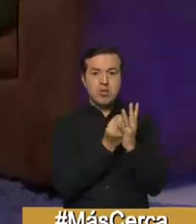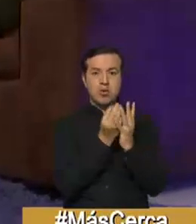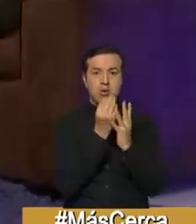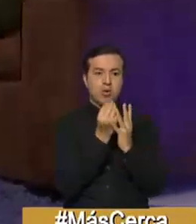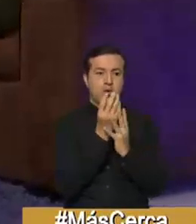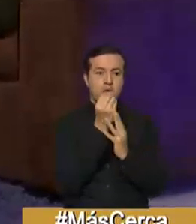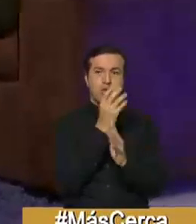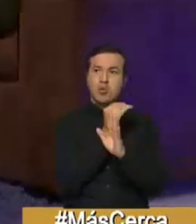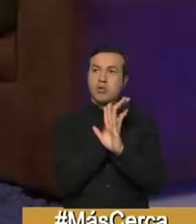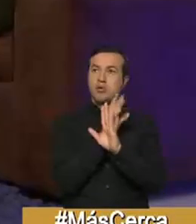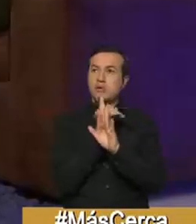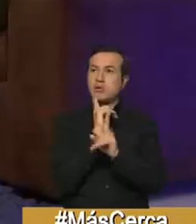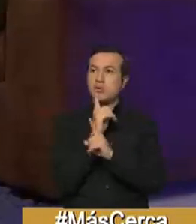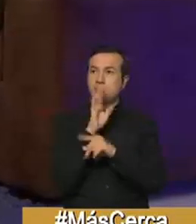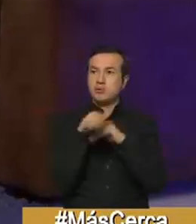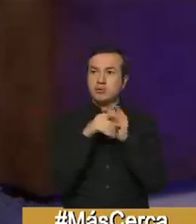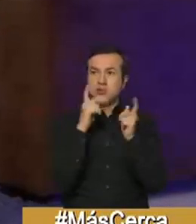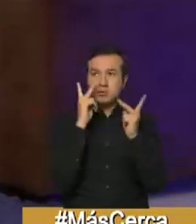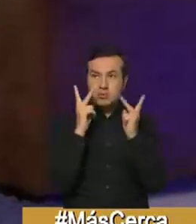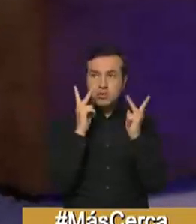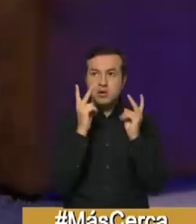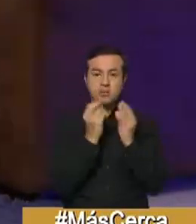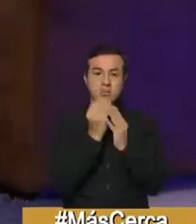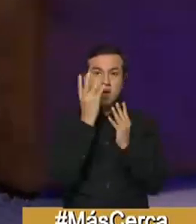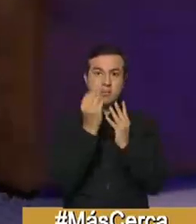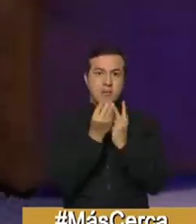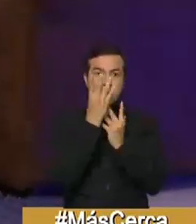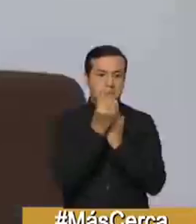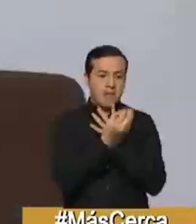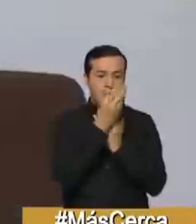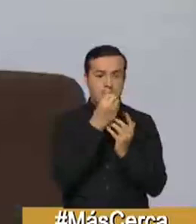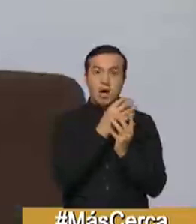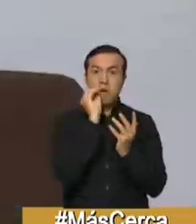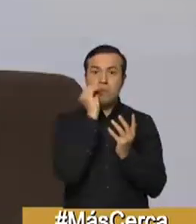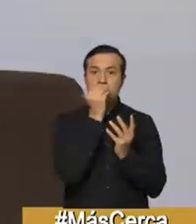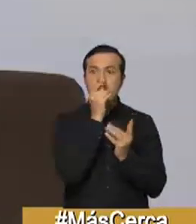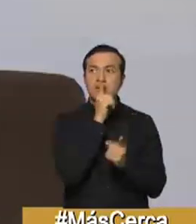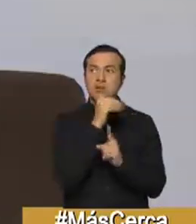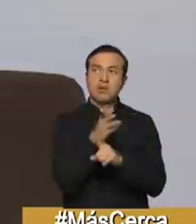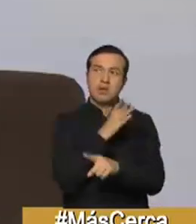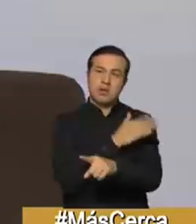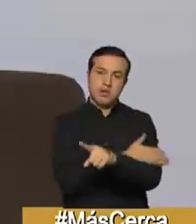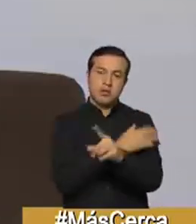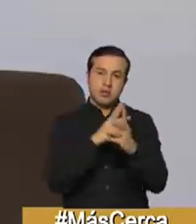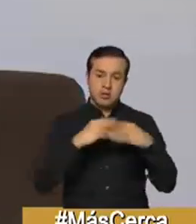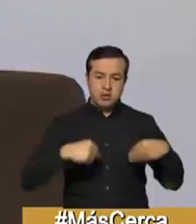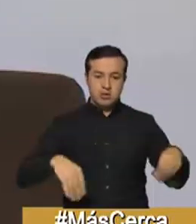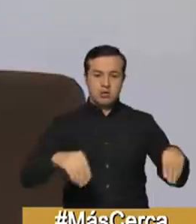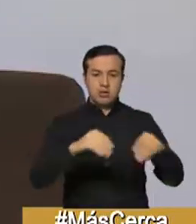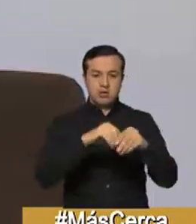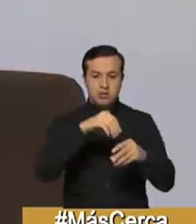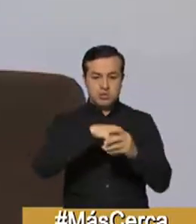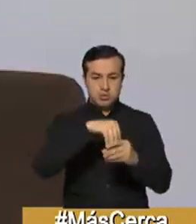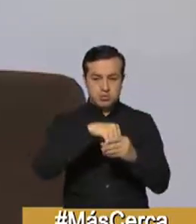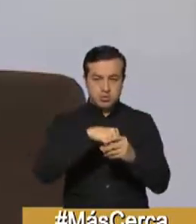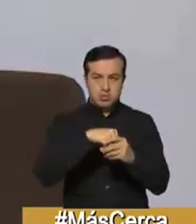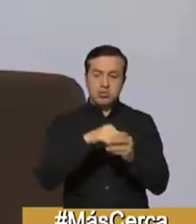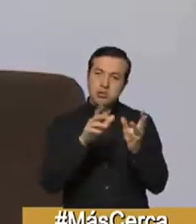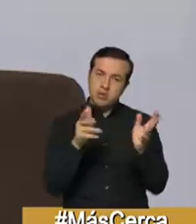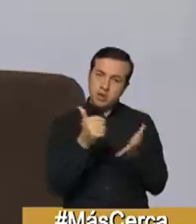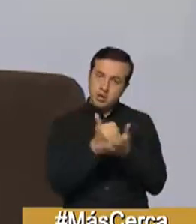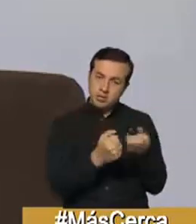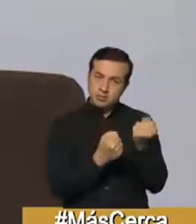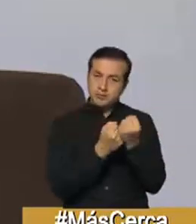Ahí vemos lo que empieza a reventar botones. Entonces, para eso justamente se le prepara con abonos de floración para estimular